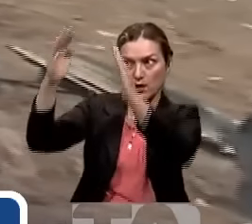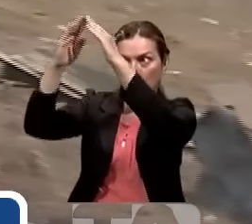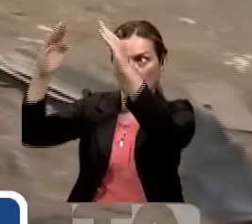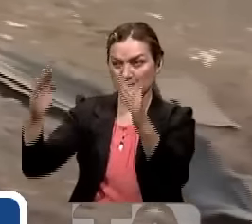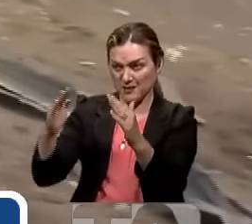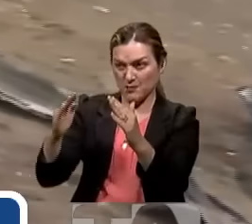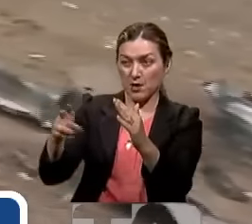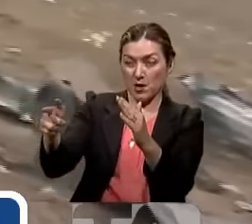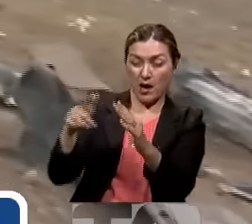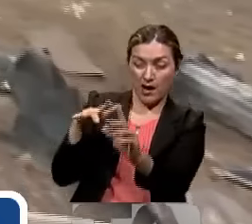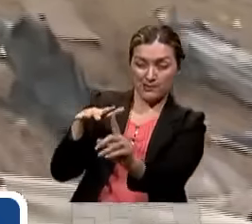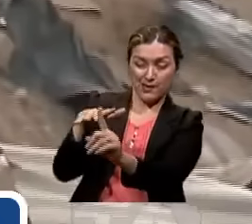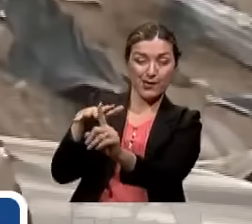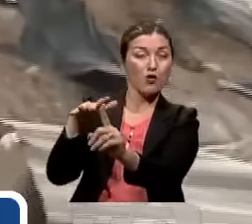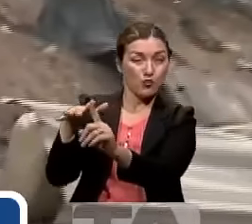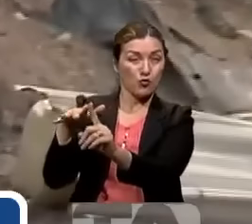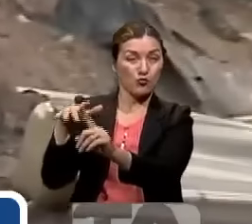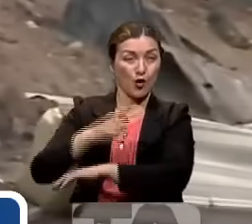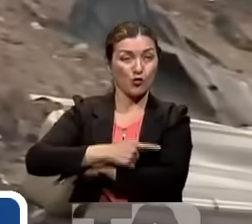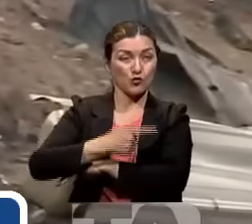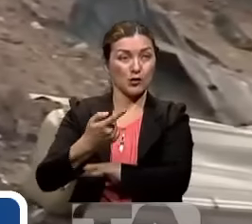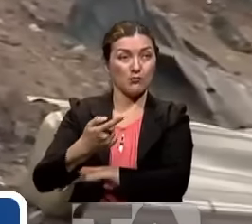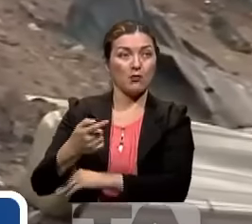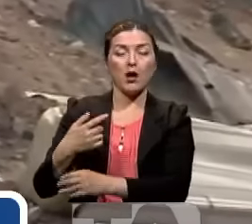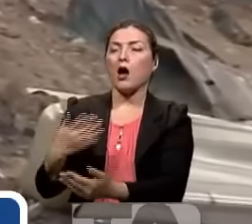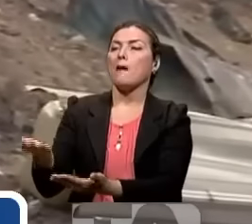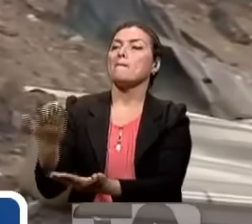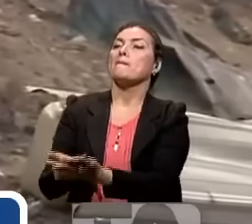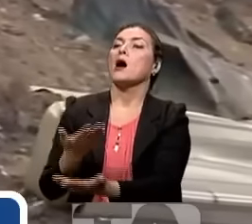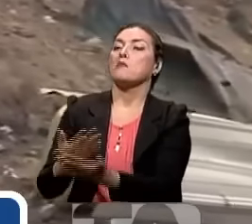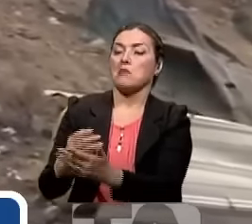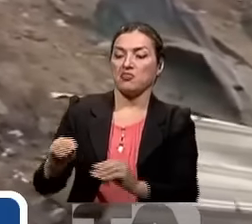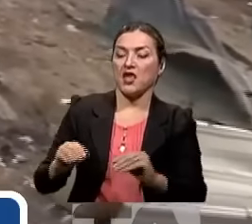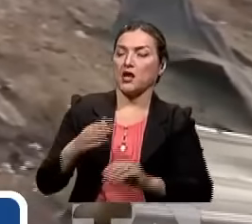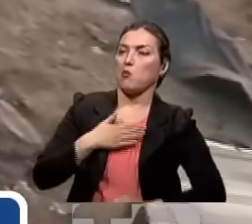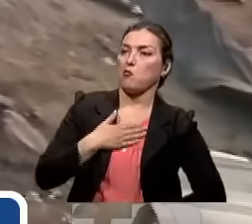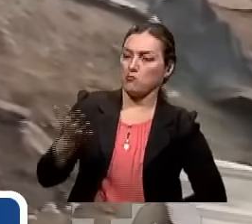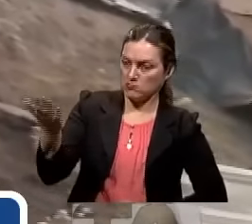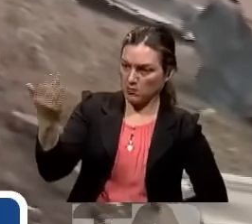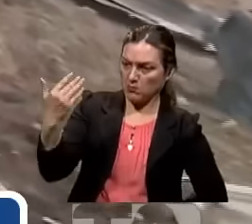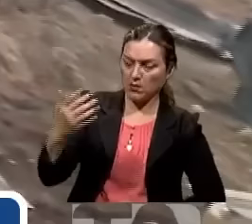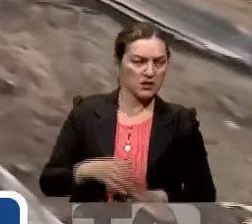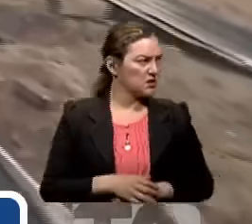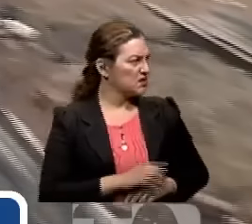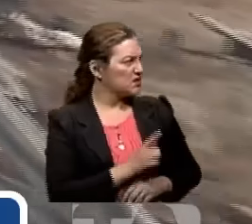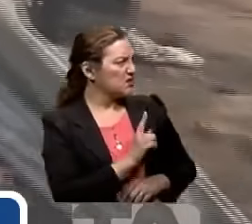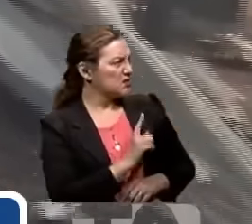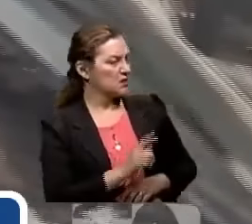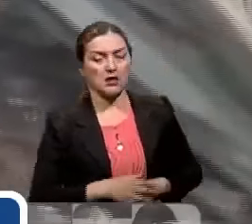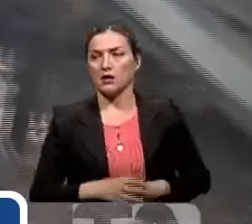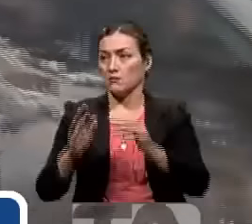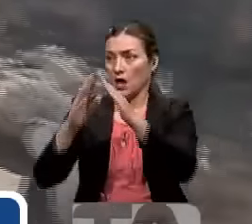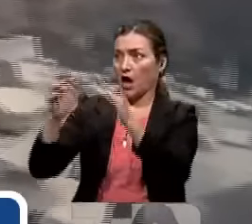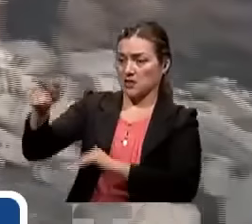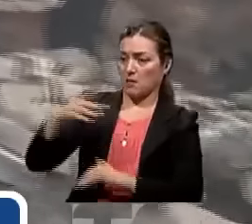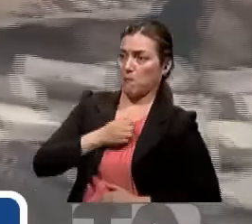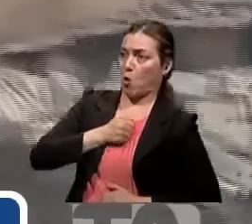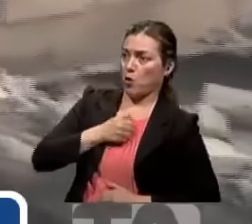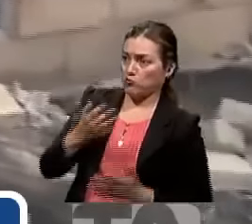esta familia porque ya por varios días le estaban pidiendo sus tierras y querían apoderarse de esta vivienda. Entre